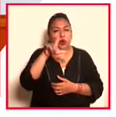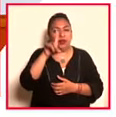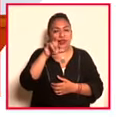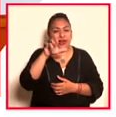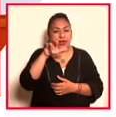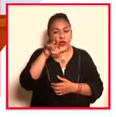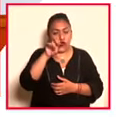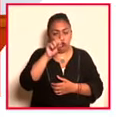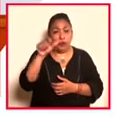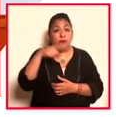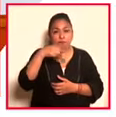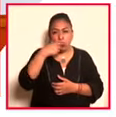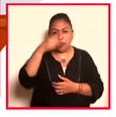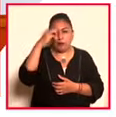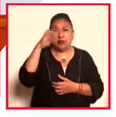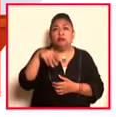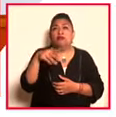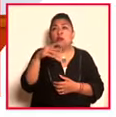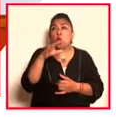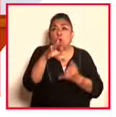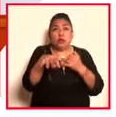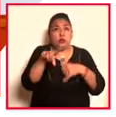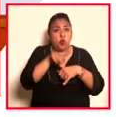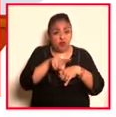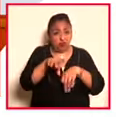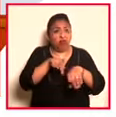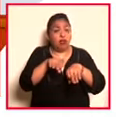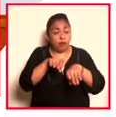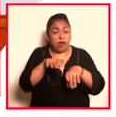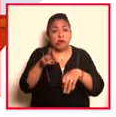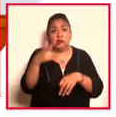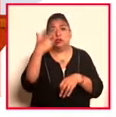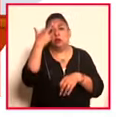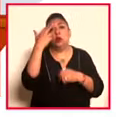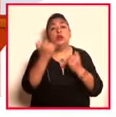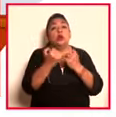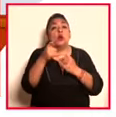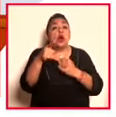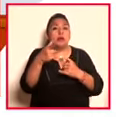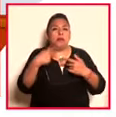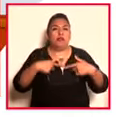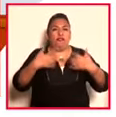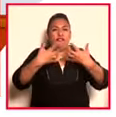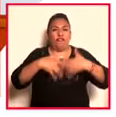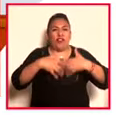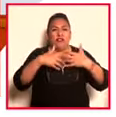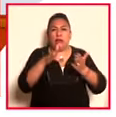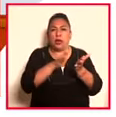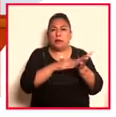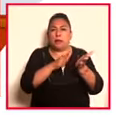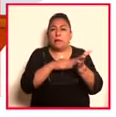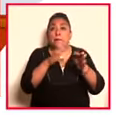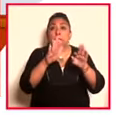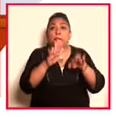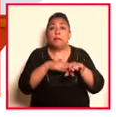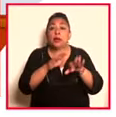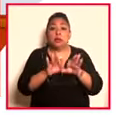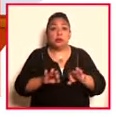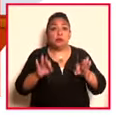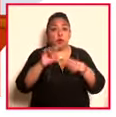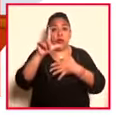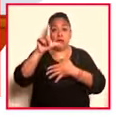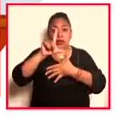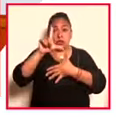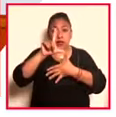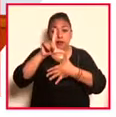la Rosa, quien trabajó hasta el último día de su vida, es recordado también como uno de los fabricantes de papel más importantes de América Latina.